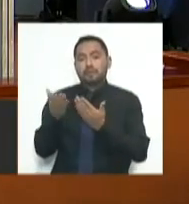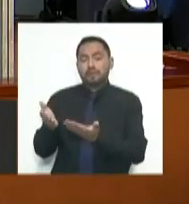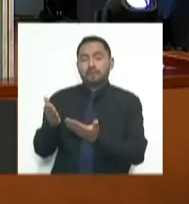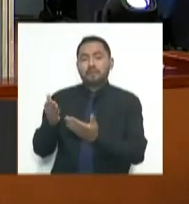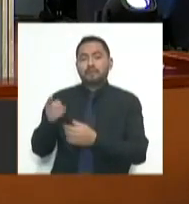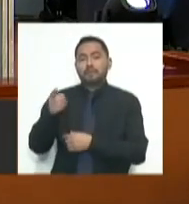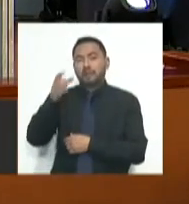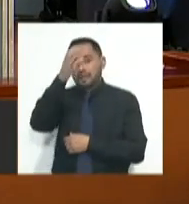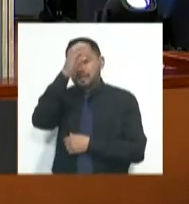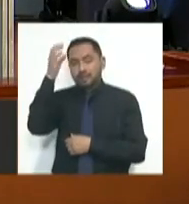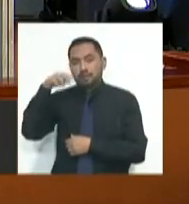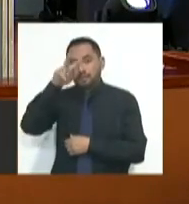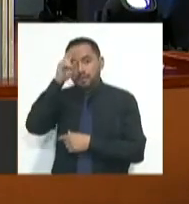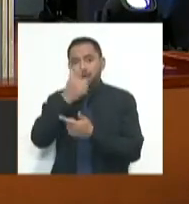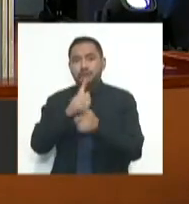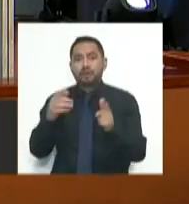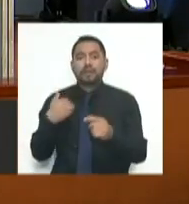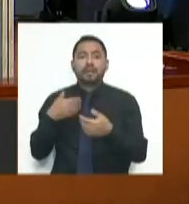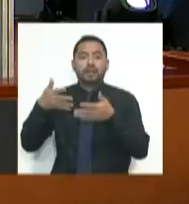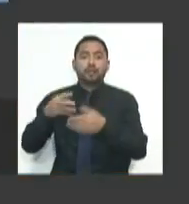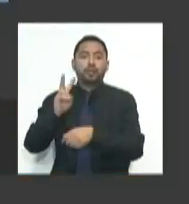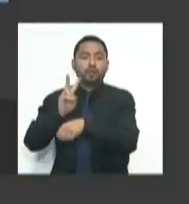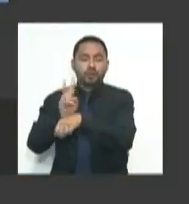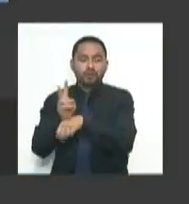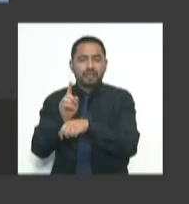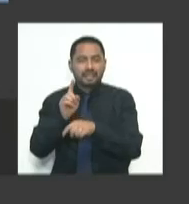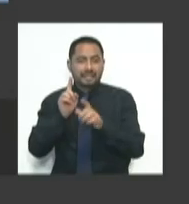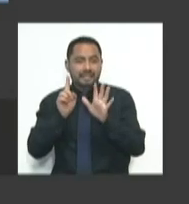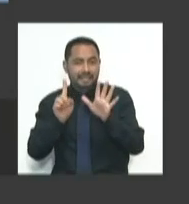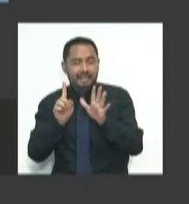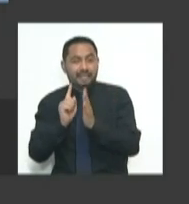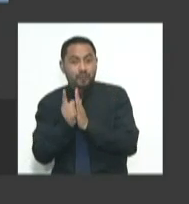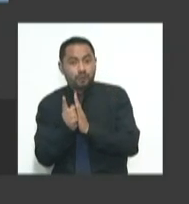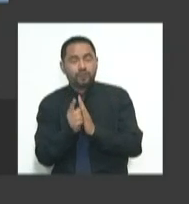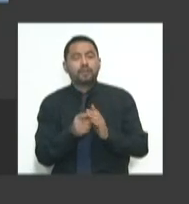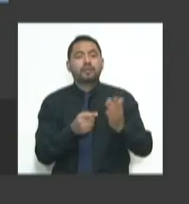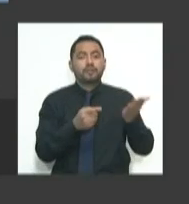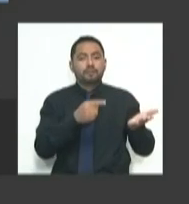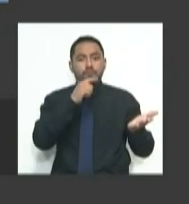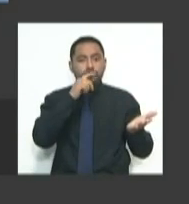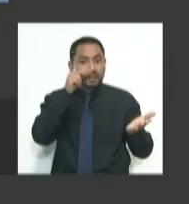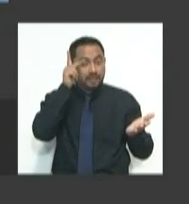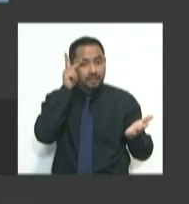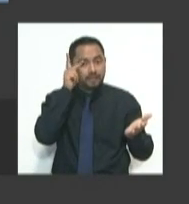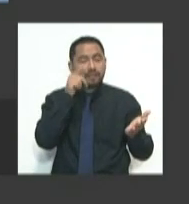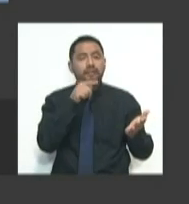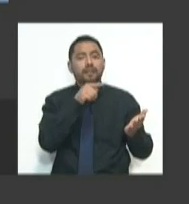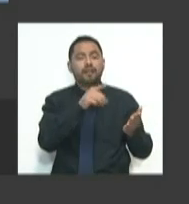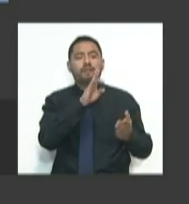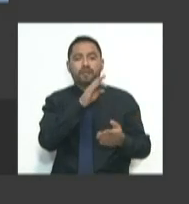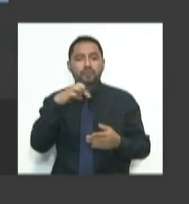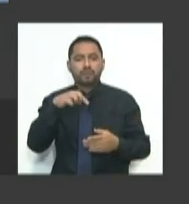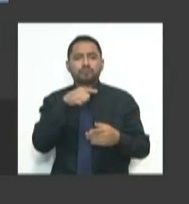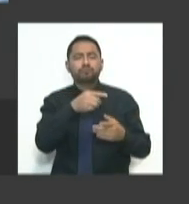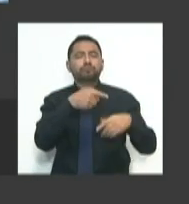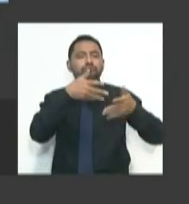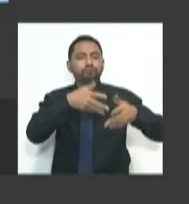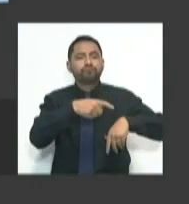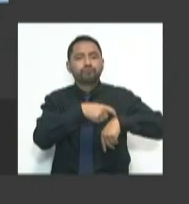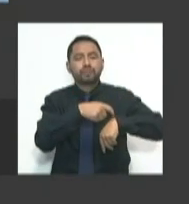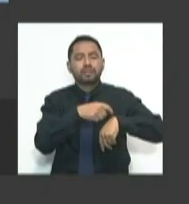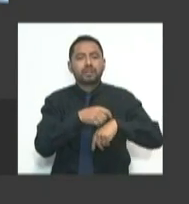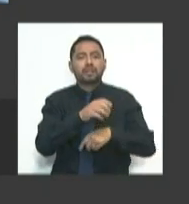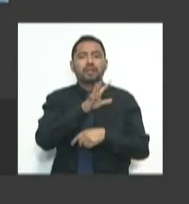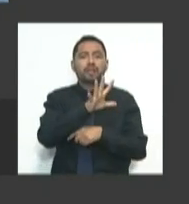amplios en relación al tema de corrupción vamos a tener este escenario y peor como bien lo señalas alvaro muy